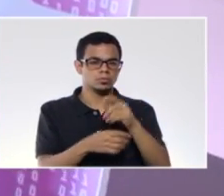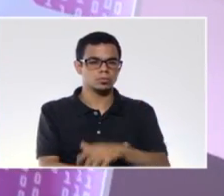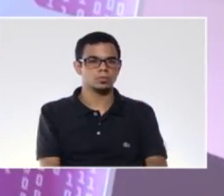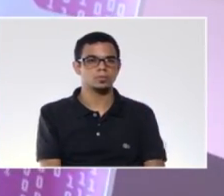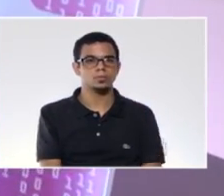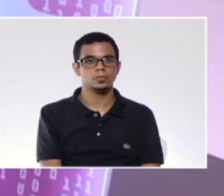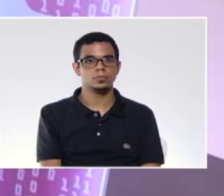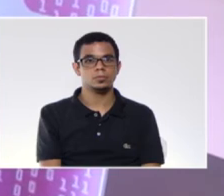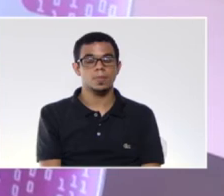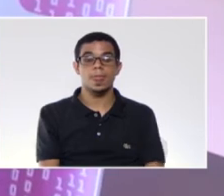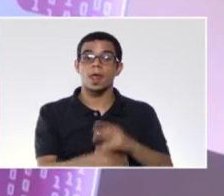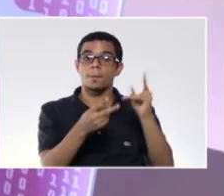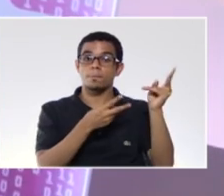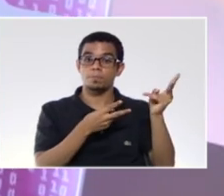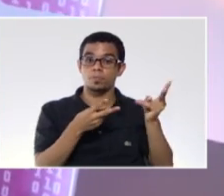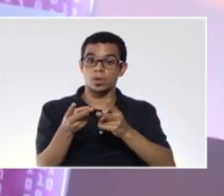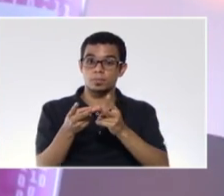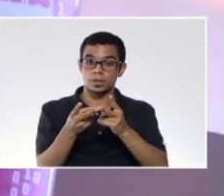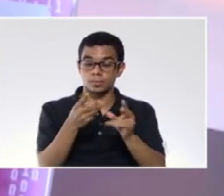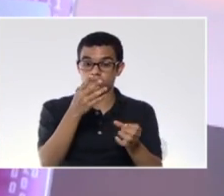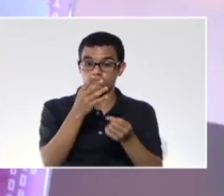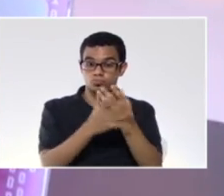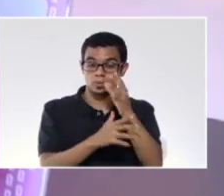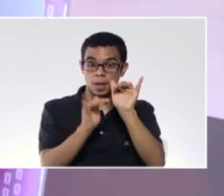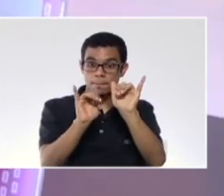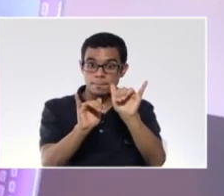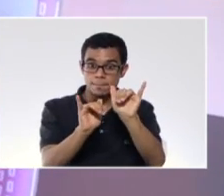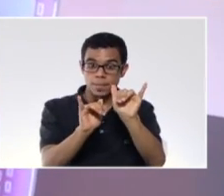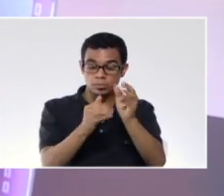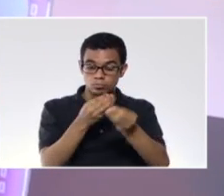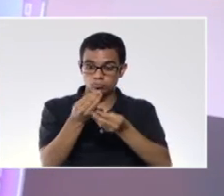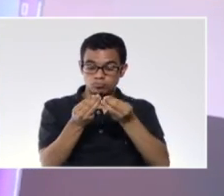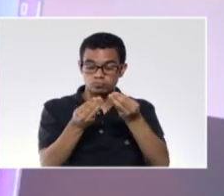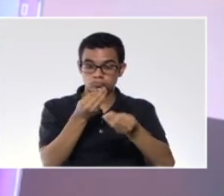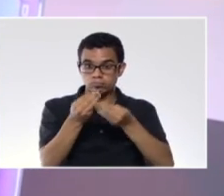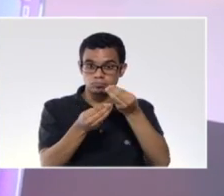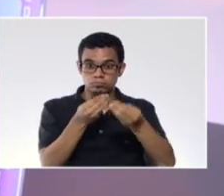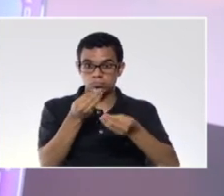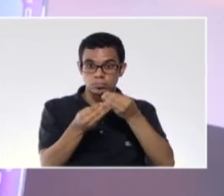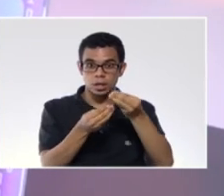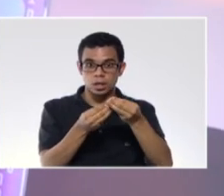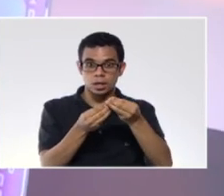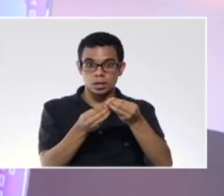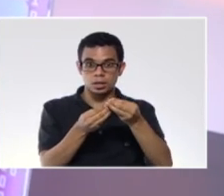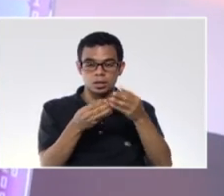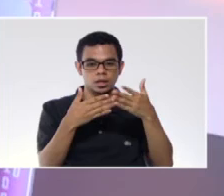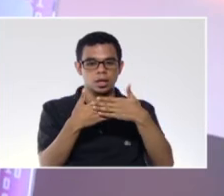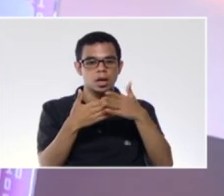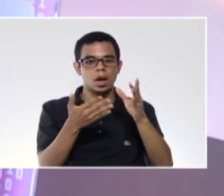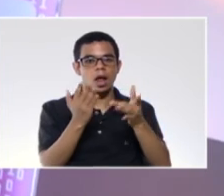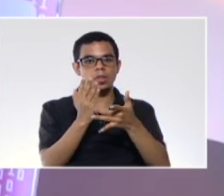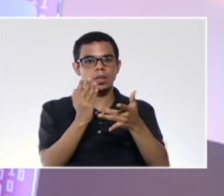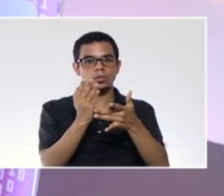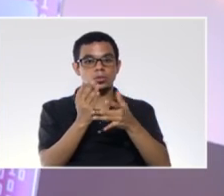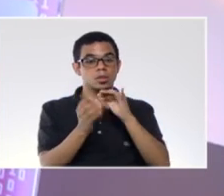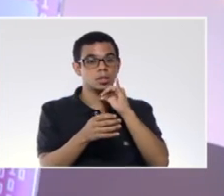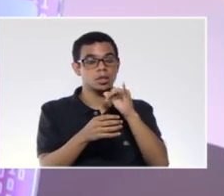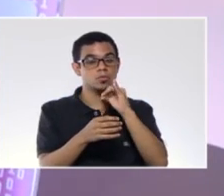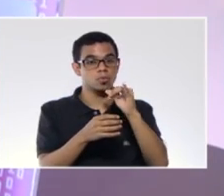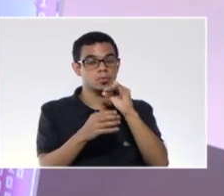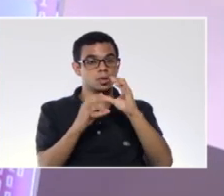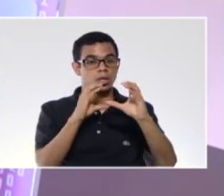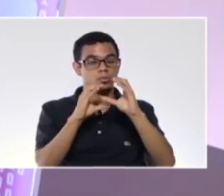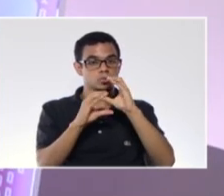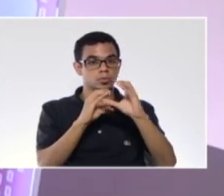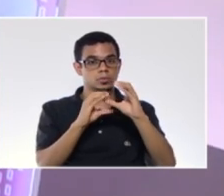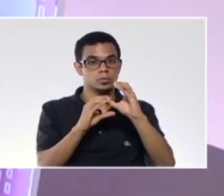herramientastic.fundabit.gov.be. Los invitamos a crear materiales de contenido educativo bajo las perspectivas que nos ofrecen las tecnologías de la información y